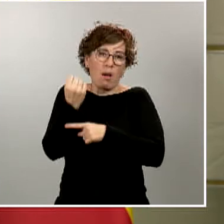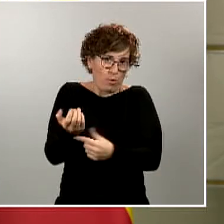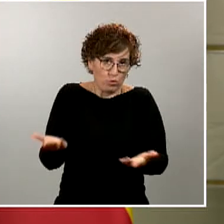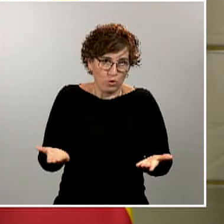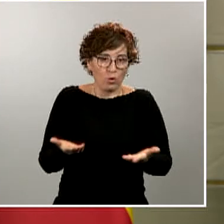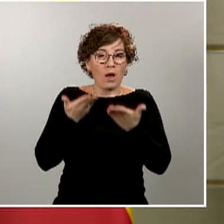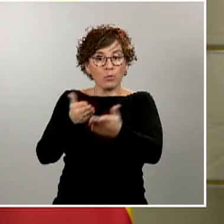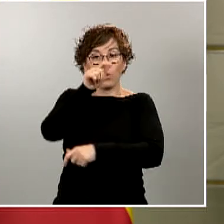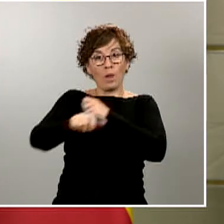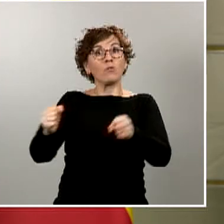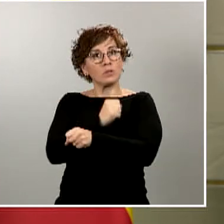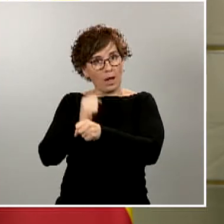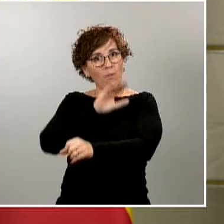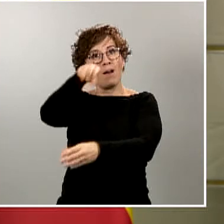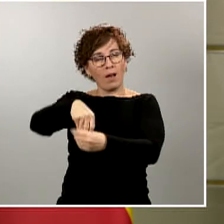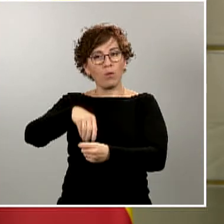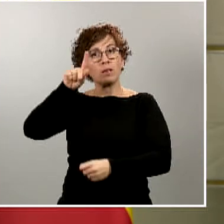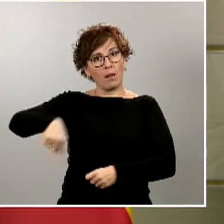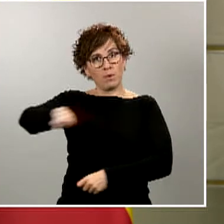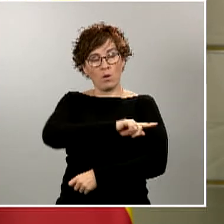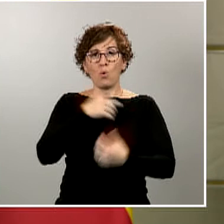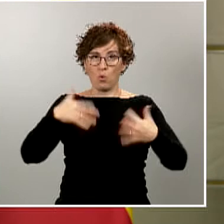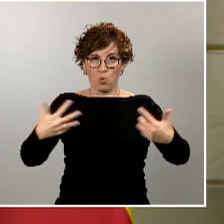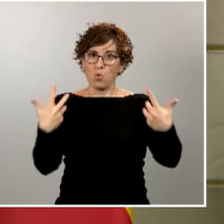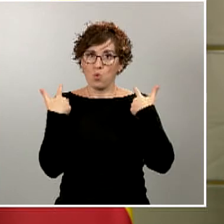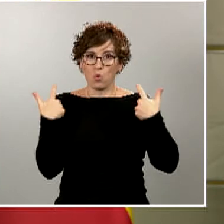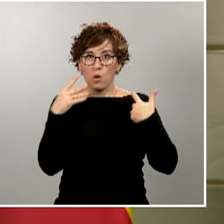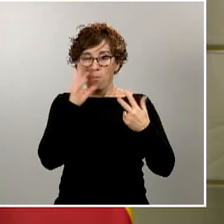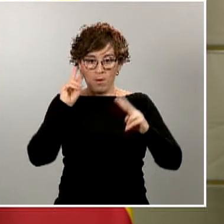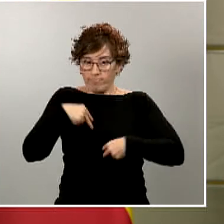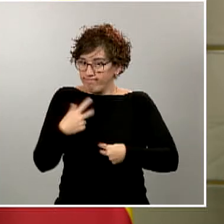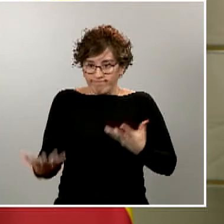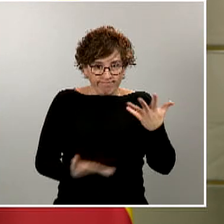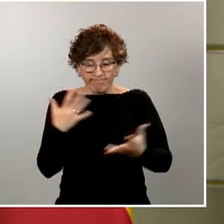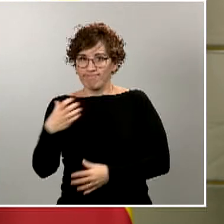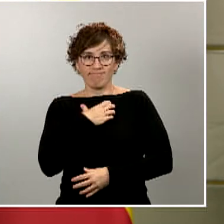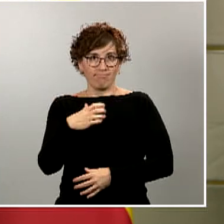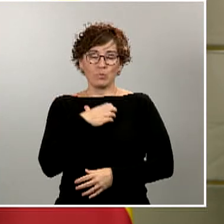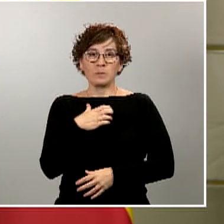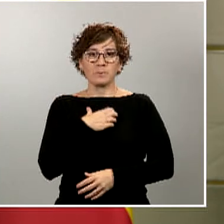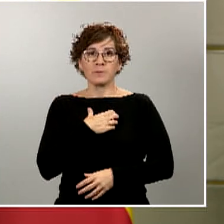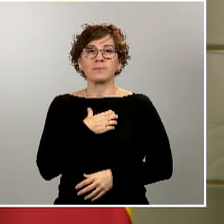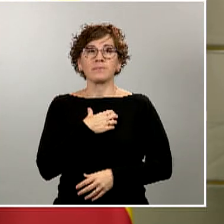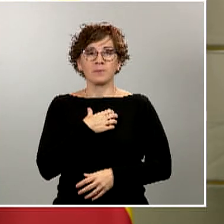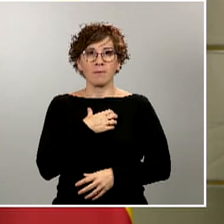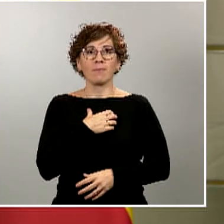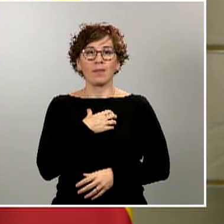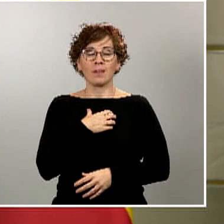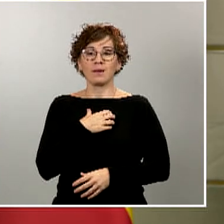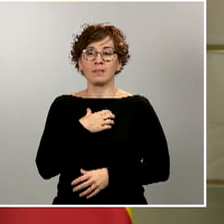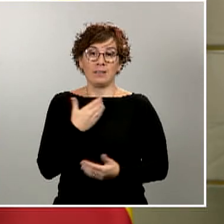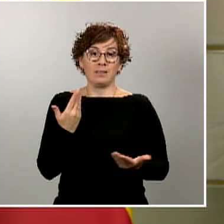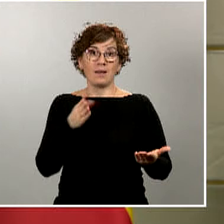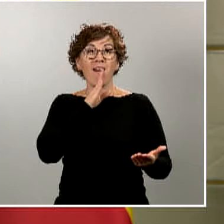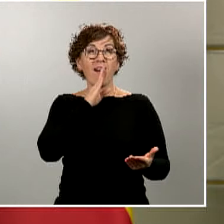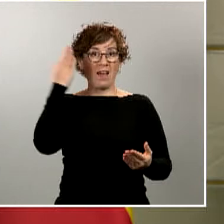estas residencias que lo están pasando muy mal, que se ven muy impotentes en muchos casos y evidentemente, como decía antes, las personas